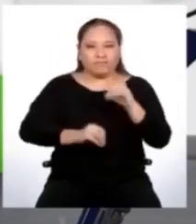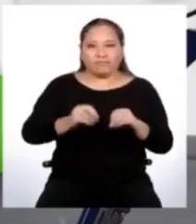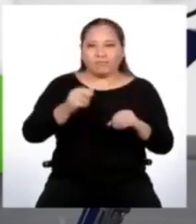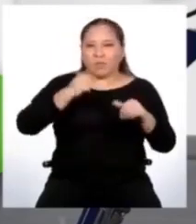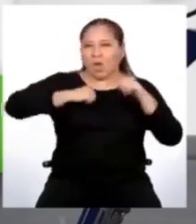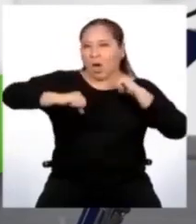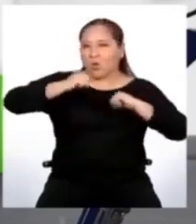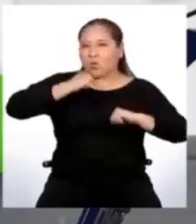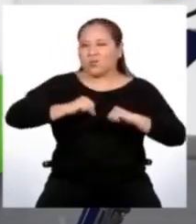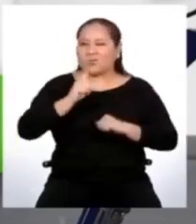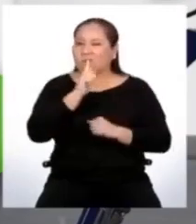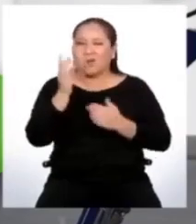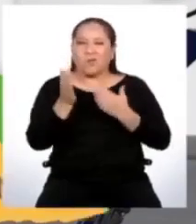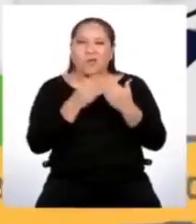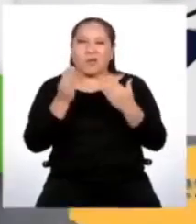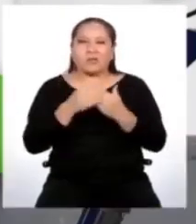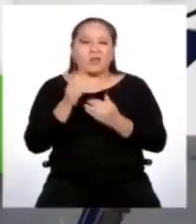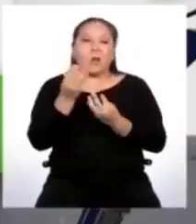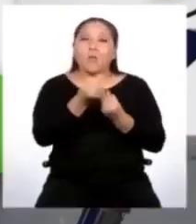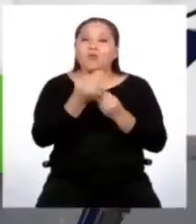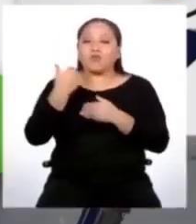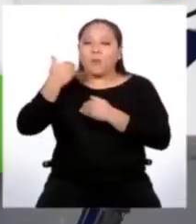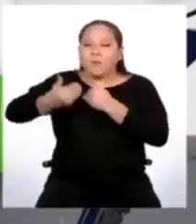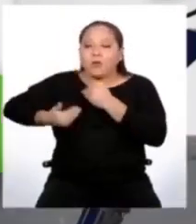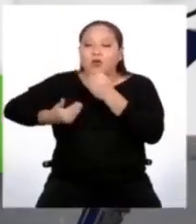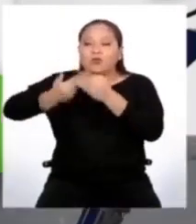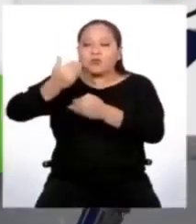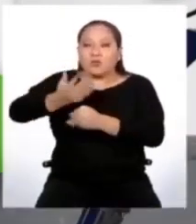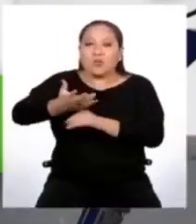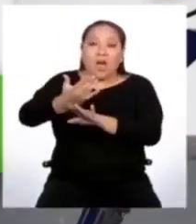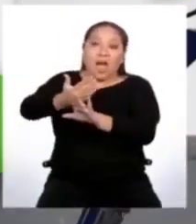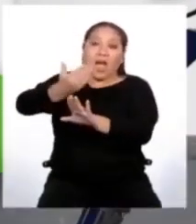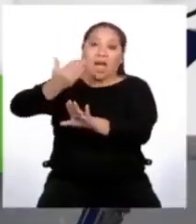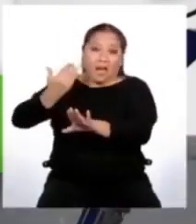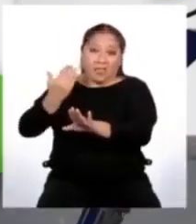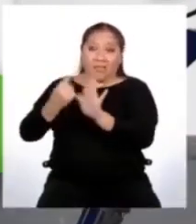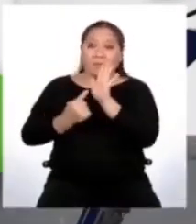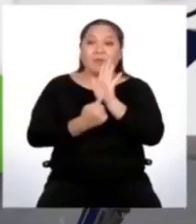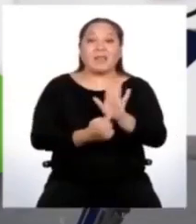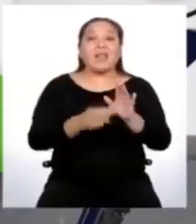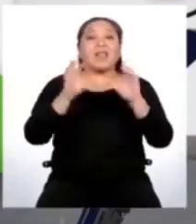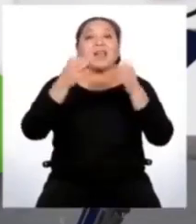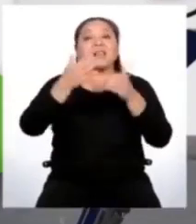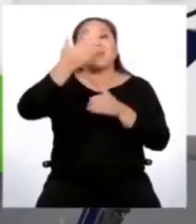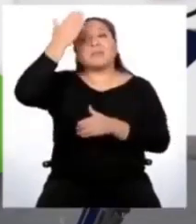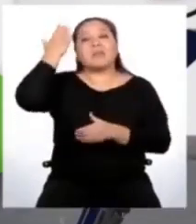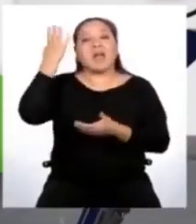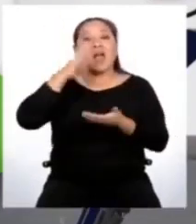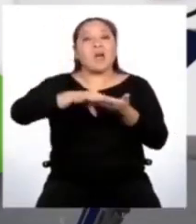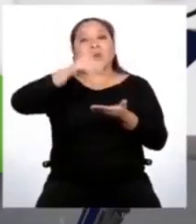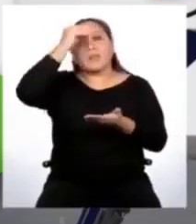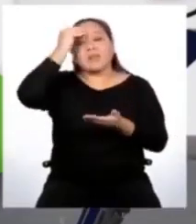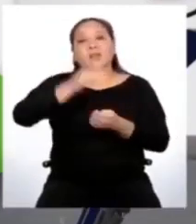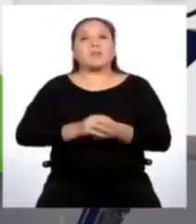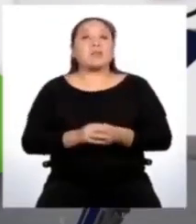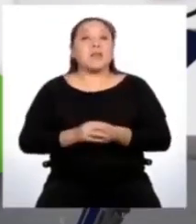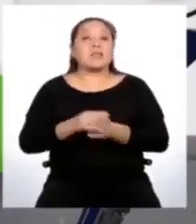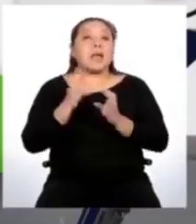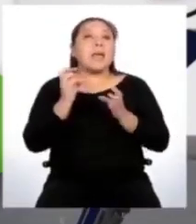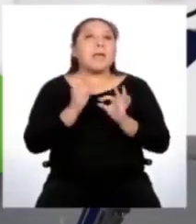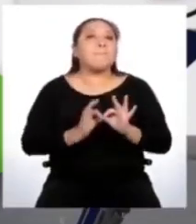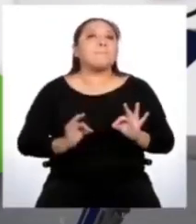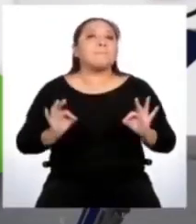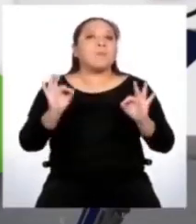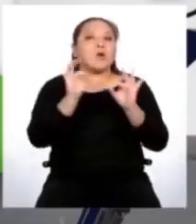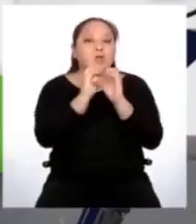es sencillo. Hay muchos procesos previos a la presentación. En la clase pasada aprendimos, por ejemplo, que es muy